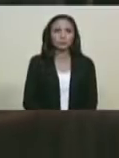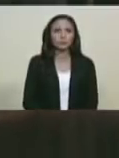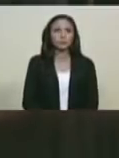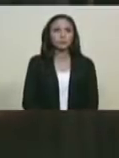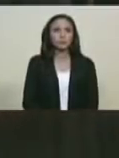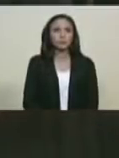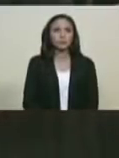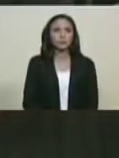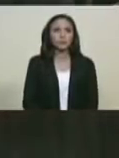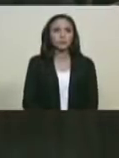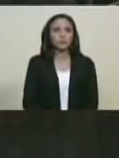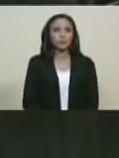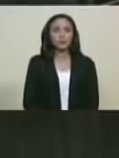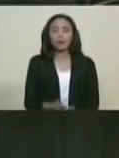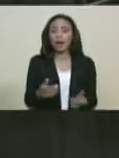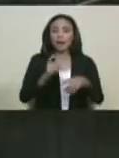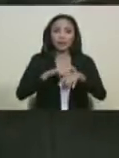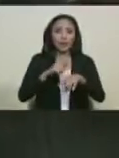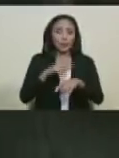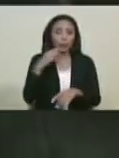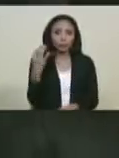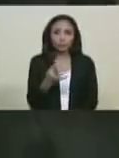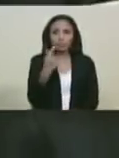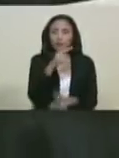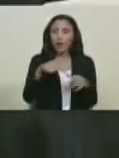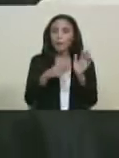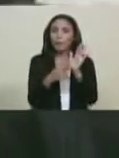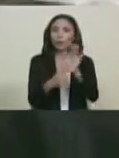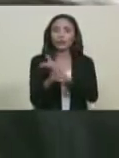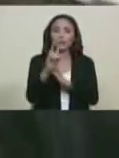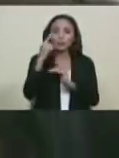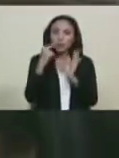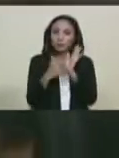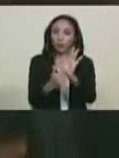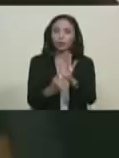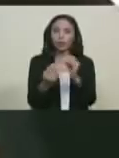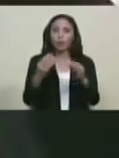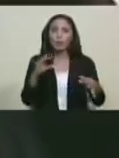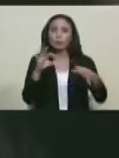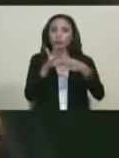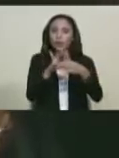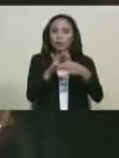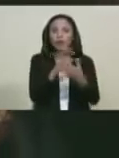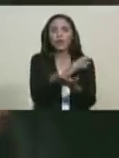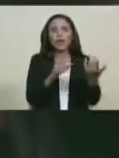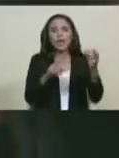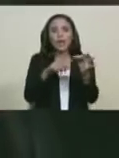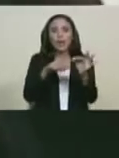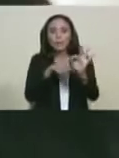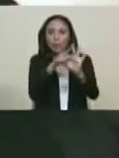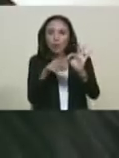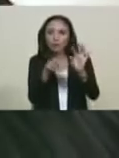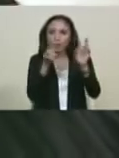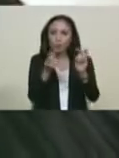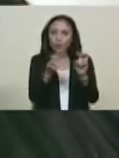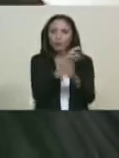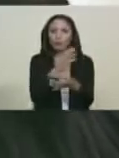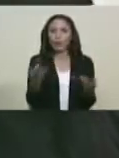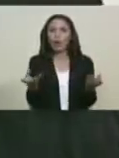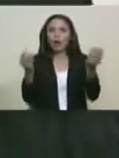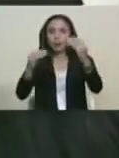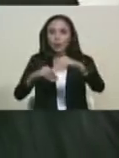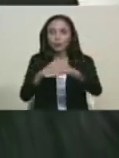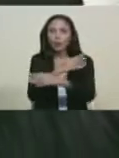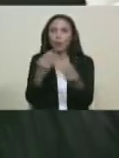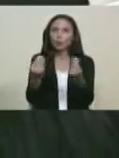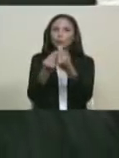dinámica en tiempo real venezuela va a conocer el anclaje el valor del bolívar soberano de acuerdo al petró y